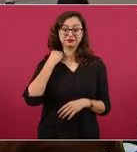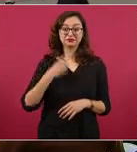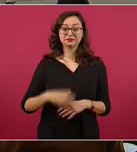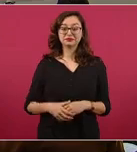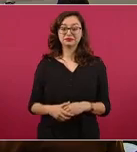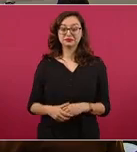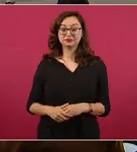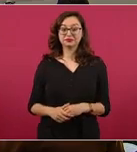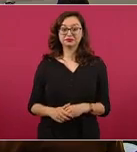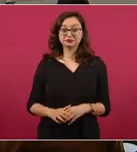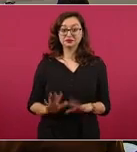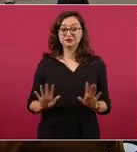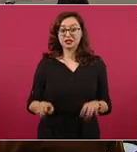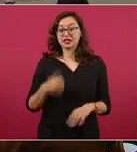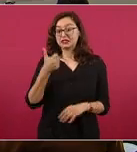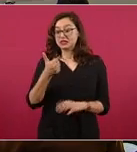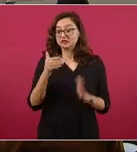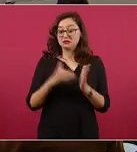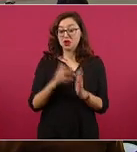8,000.